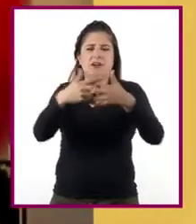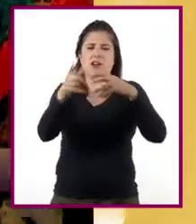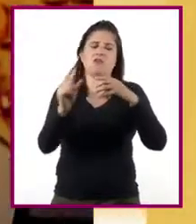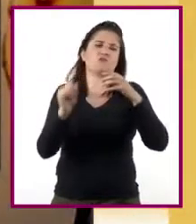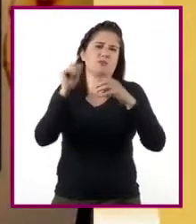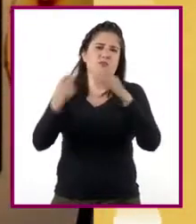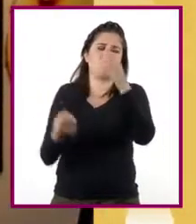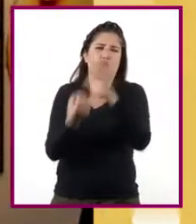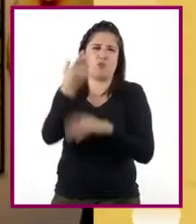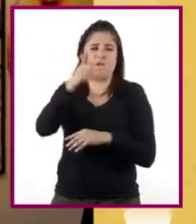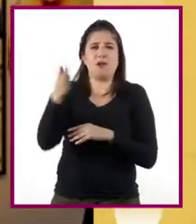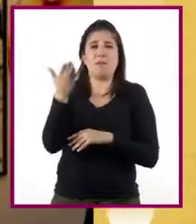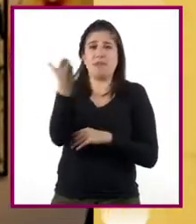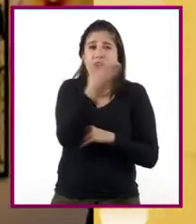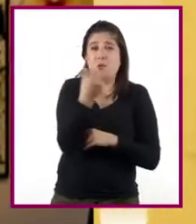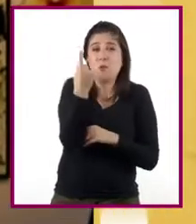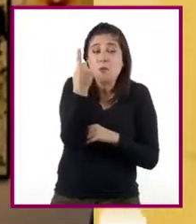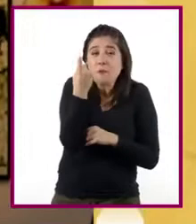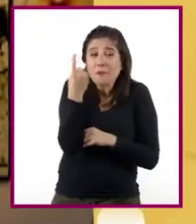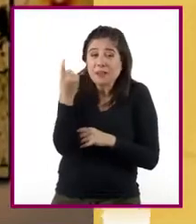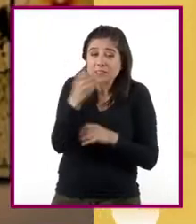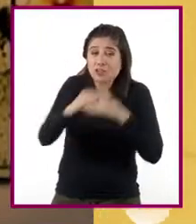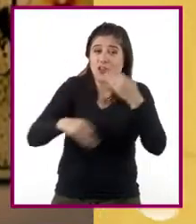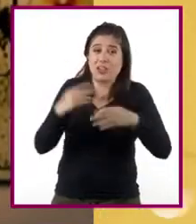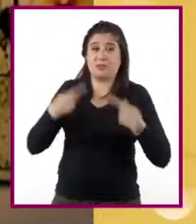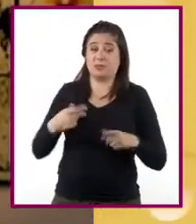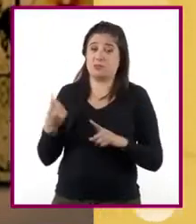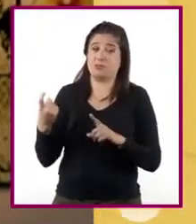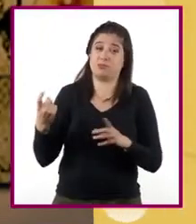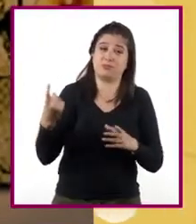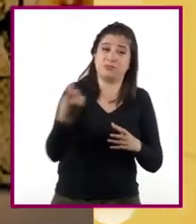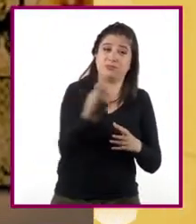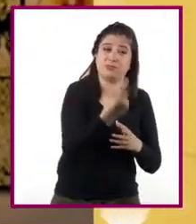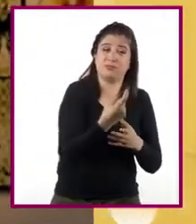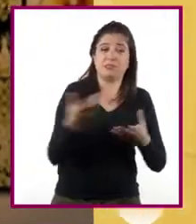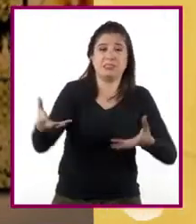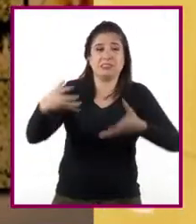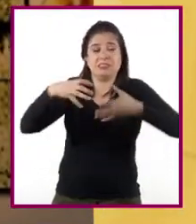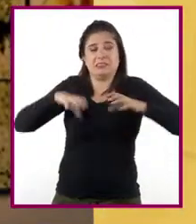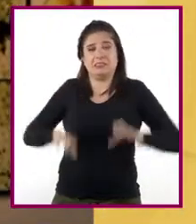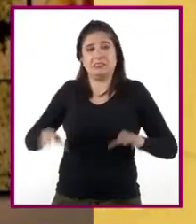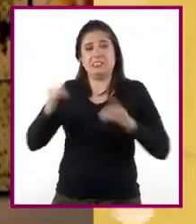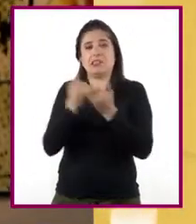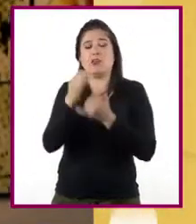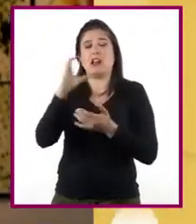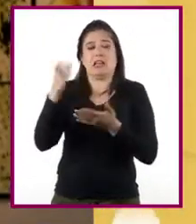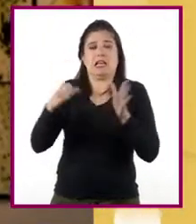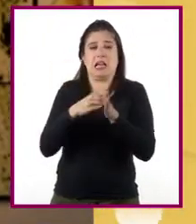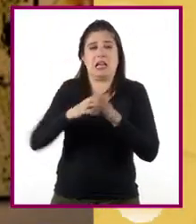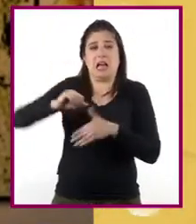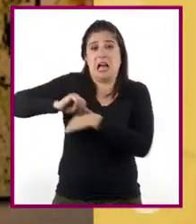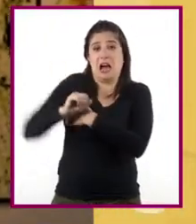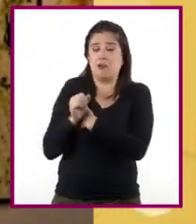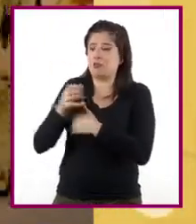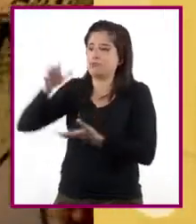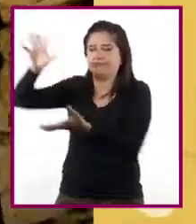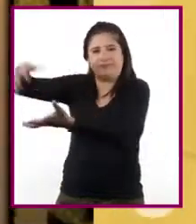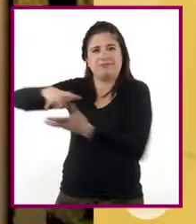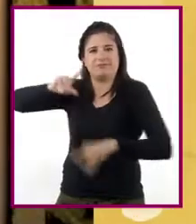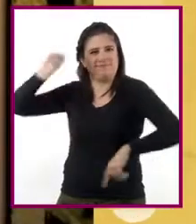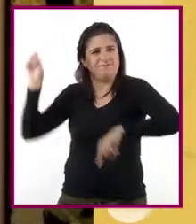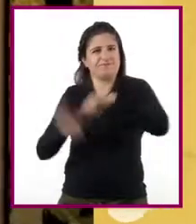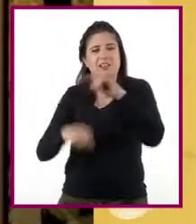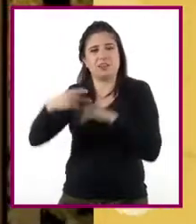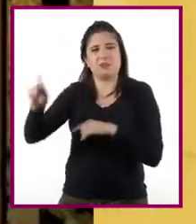novohispanas, pidió un peso a todos los habitantes y dispuso de los fondos de las cajas de ahorro de algunos pueblos de indios.